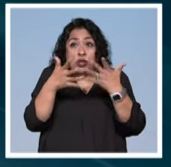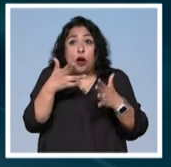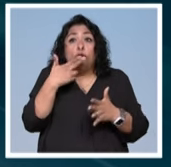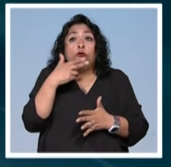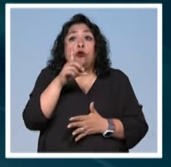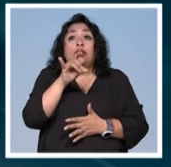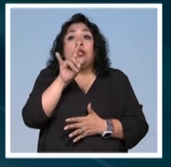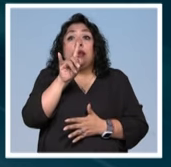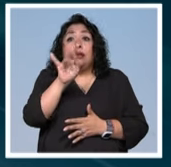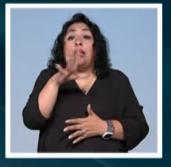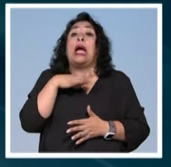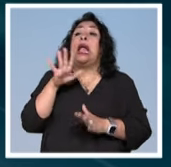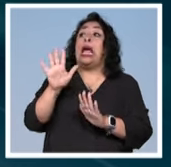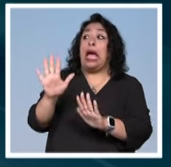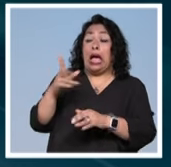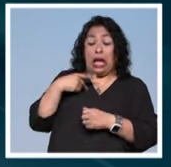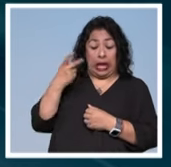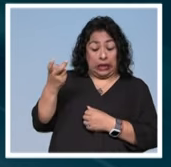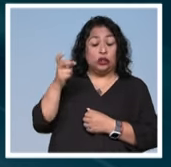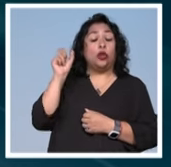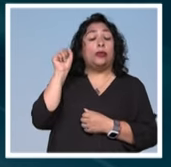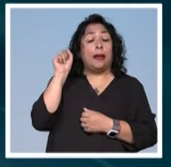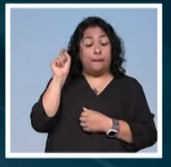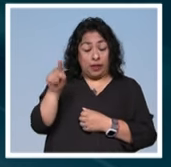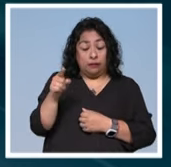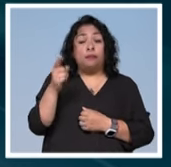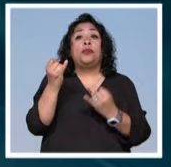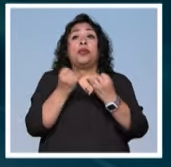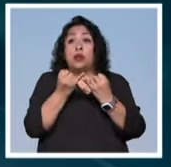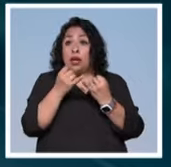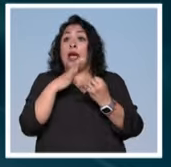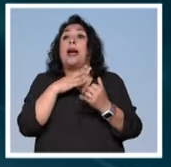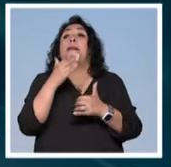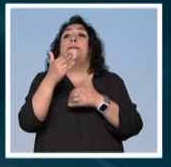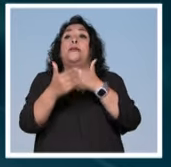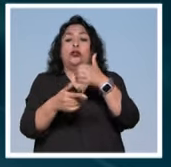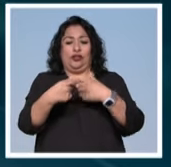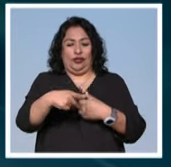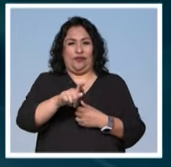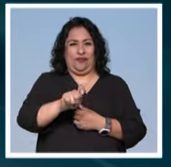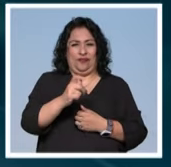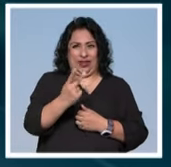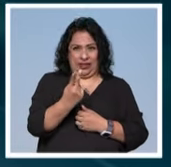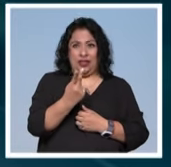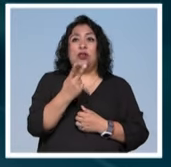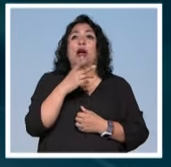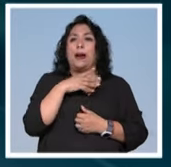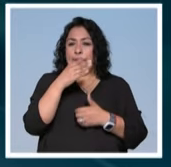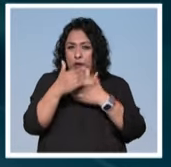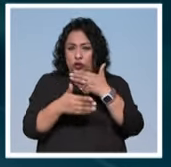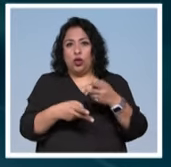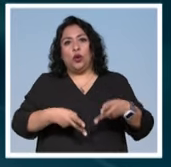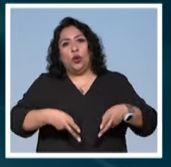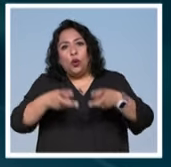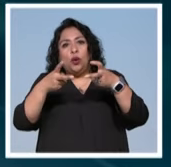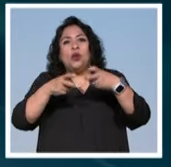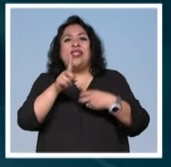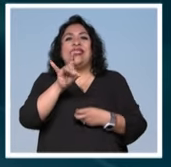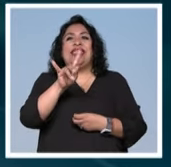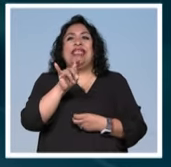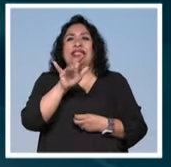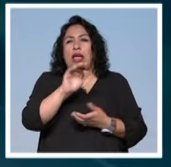digitalizados cuén es es una cosa porque también hay un proceso en el propio canal 22 de ir digitalizando porque